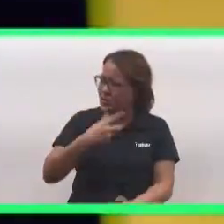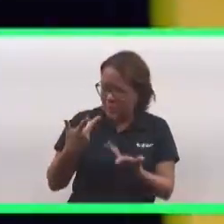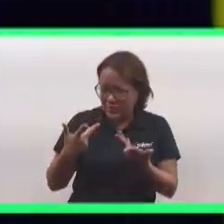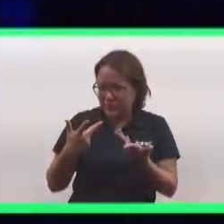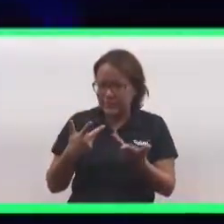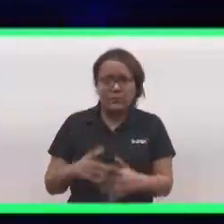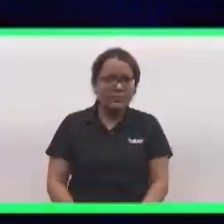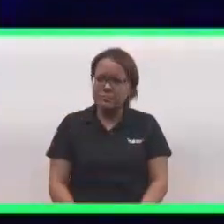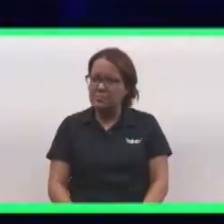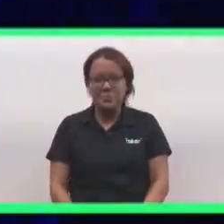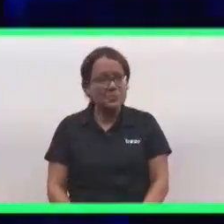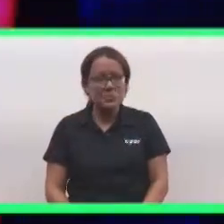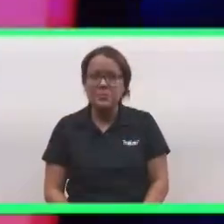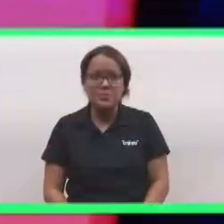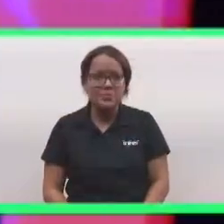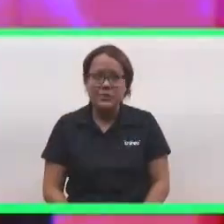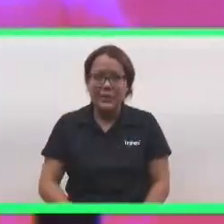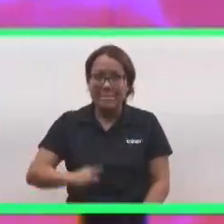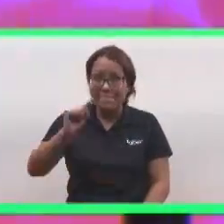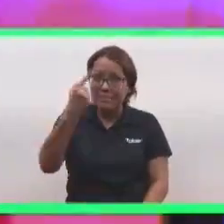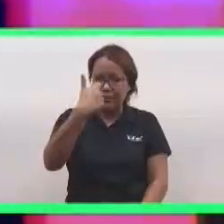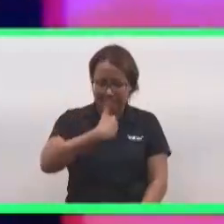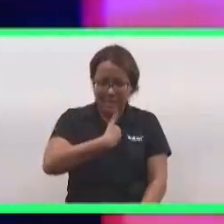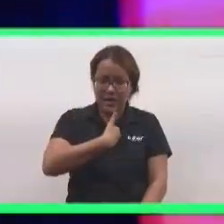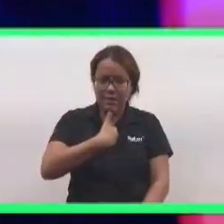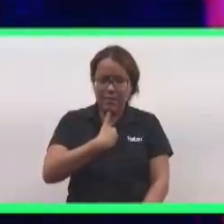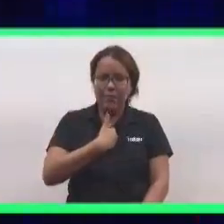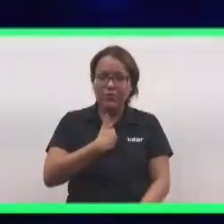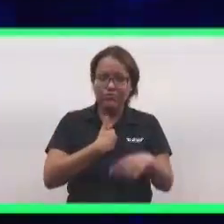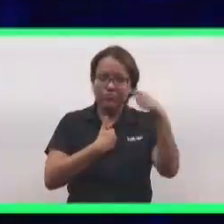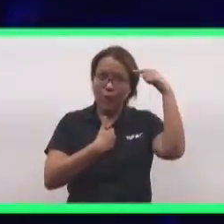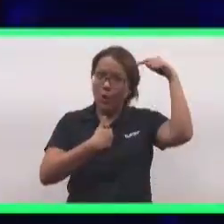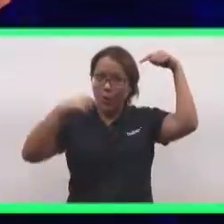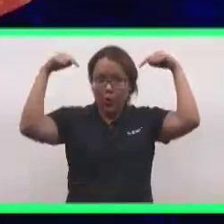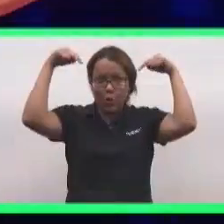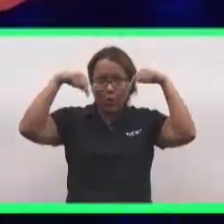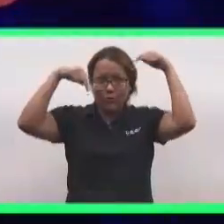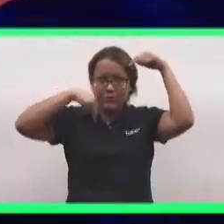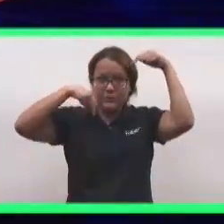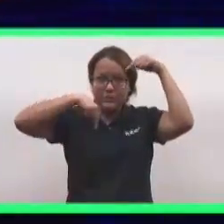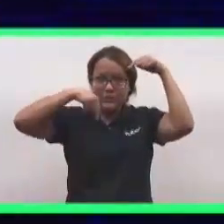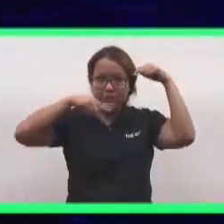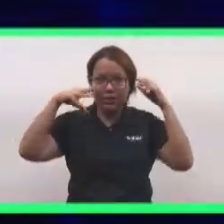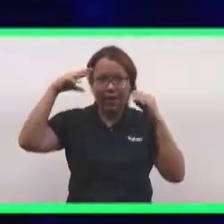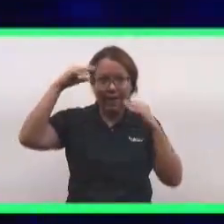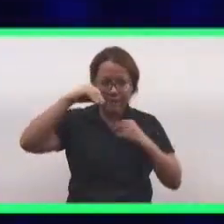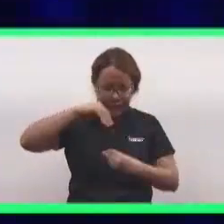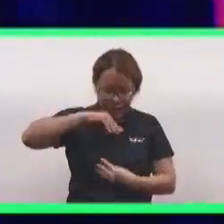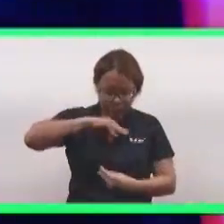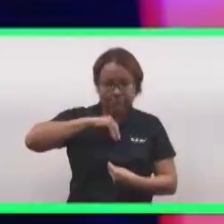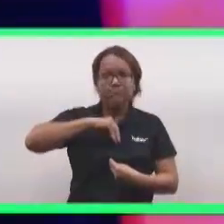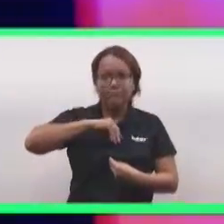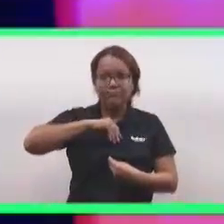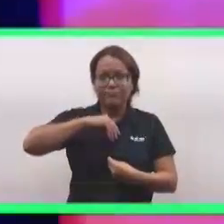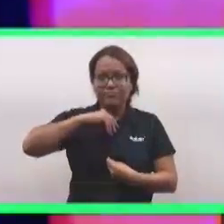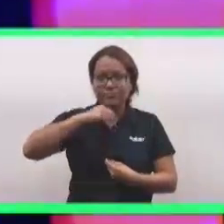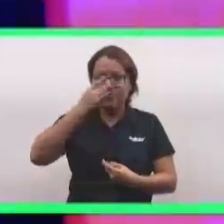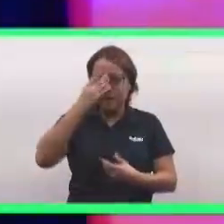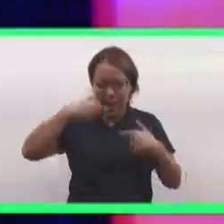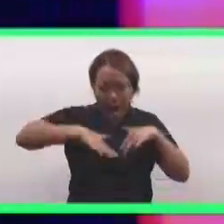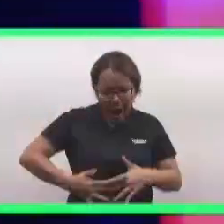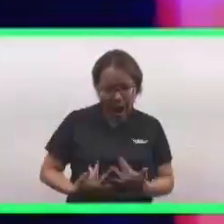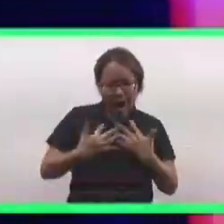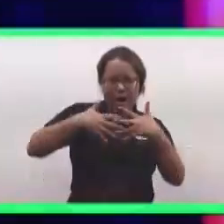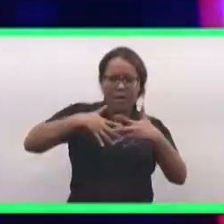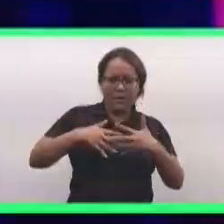primera persona que debes hablar es con ti mismo. Habla contigo. ¿Qué fue lo que dejó o impide hoy que el agua fluya? ¿Será